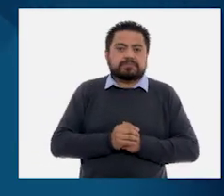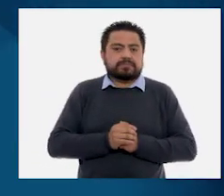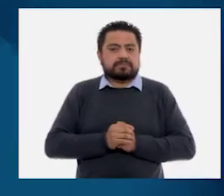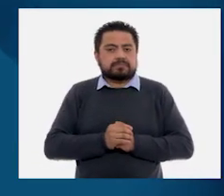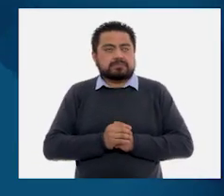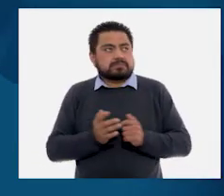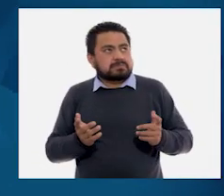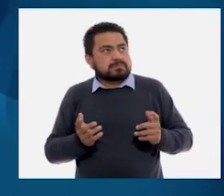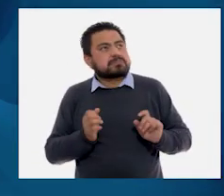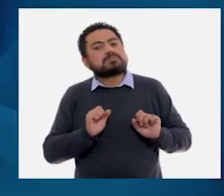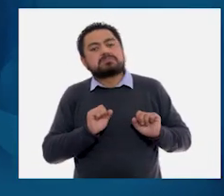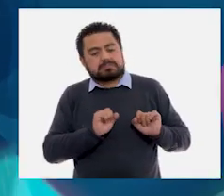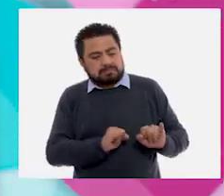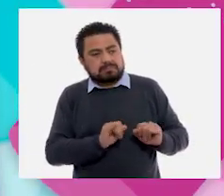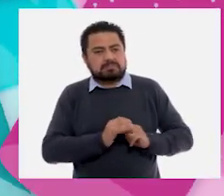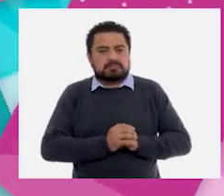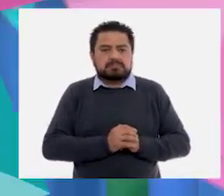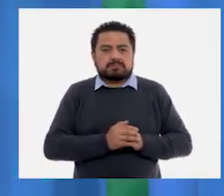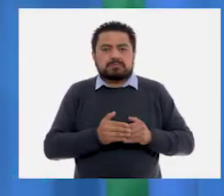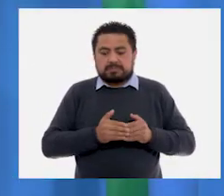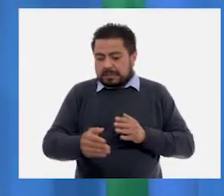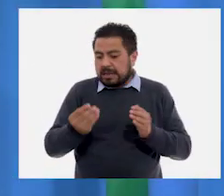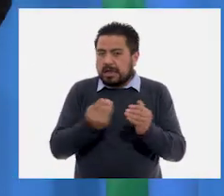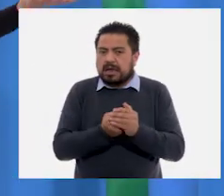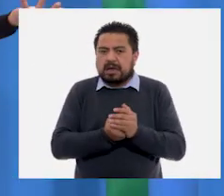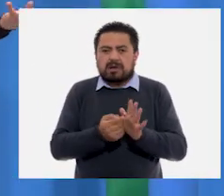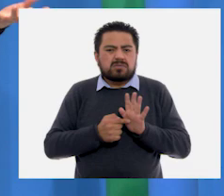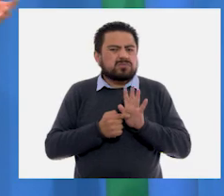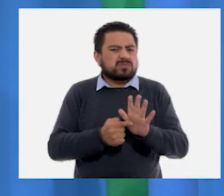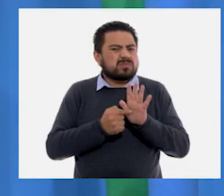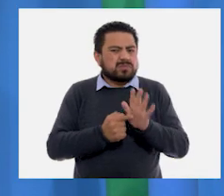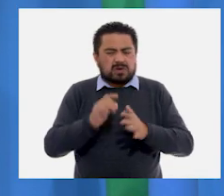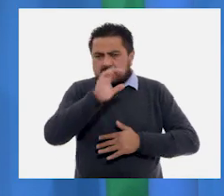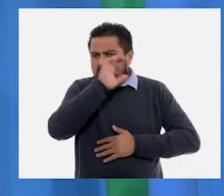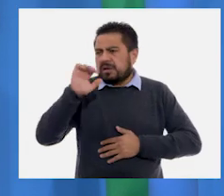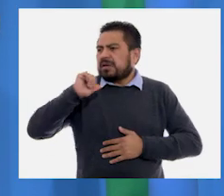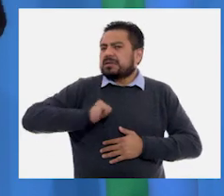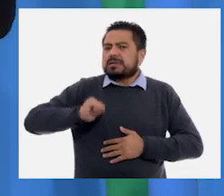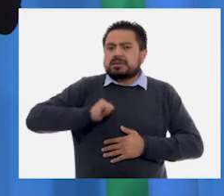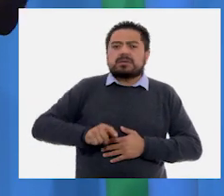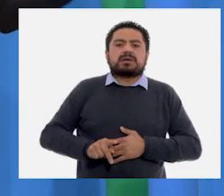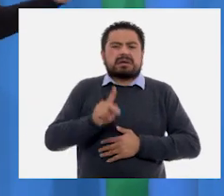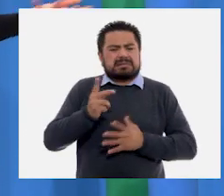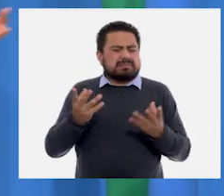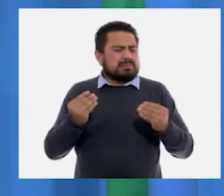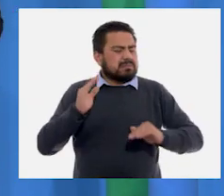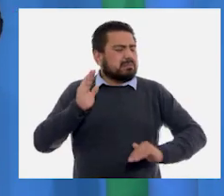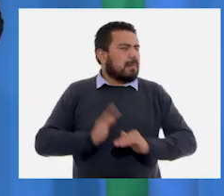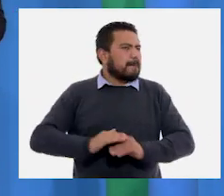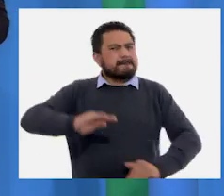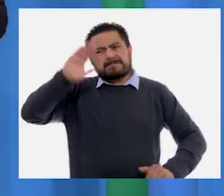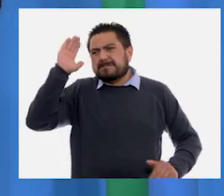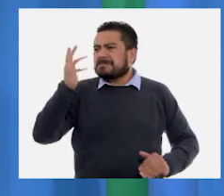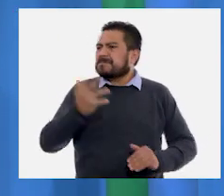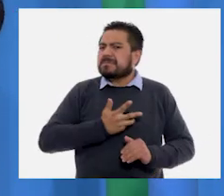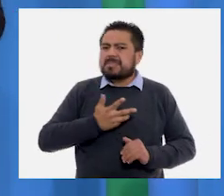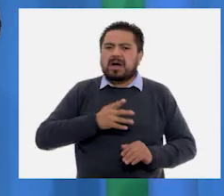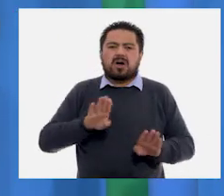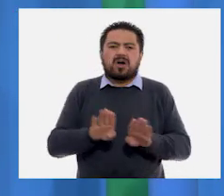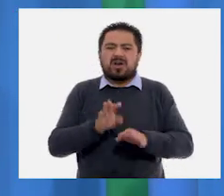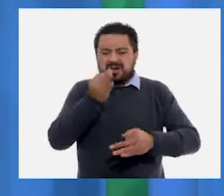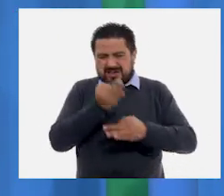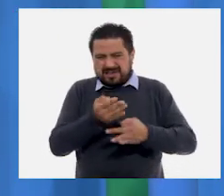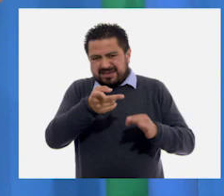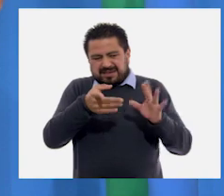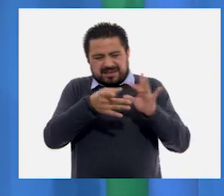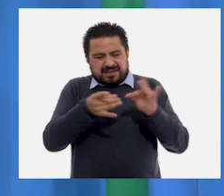maestra? Sí. A lo largo de esta clase hemos mostrado varias fotos de esa época, pero existen muchísimas más, porque como dices,